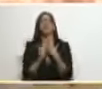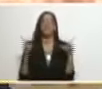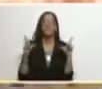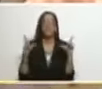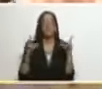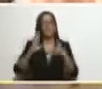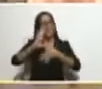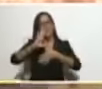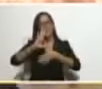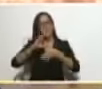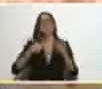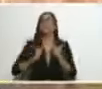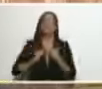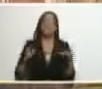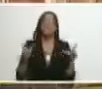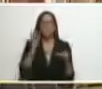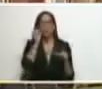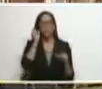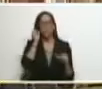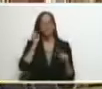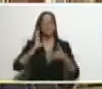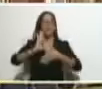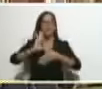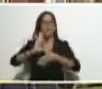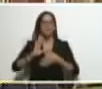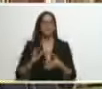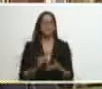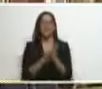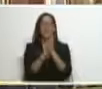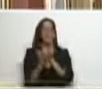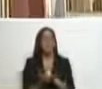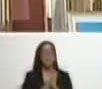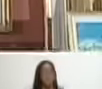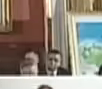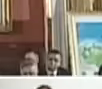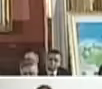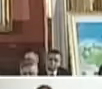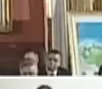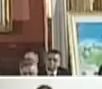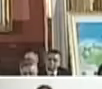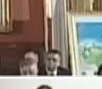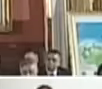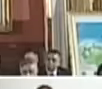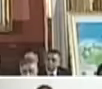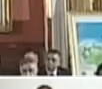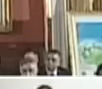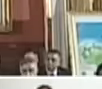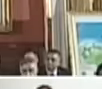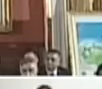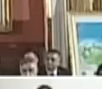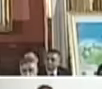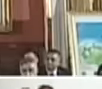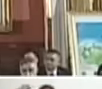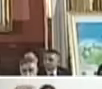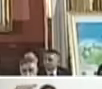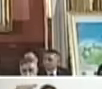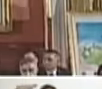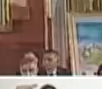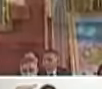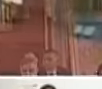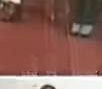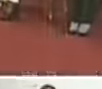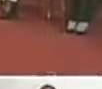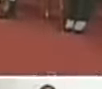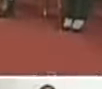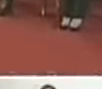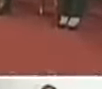América, las libertadoras de América. Acabar con el ejemplo y la luz que de la historia